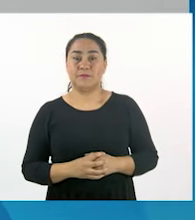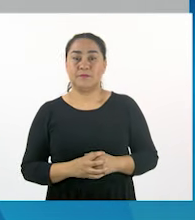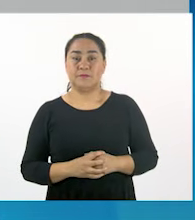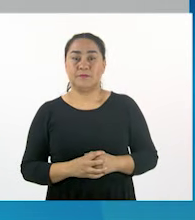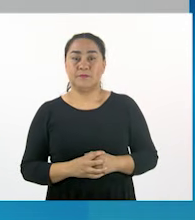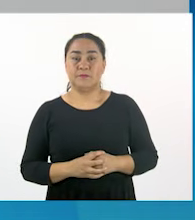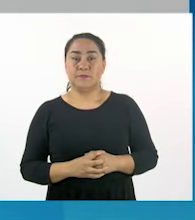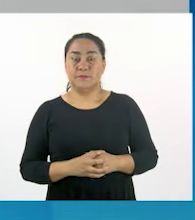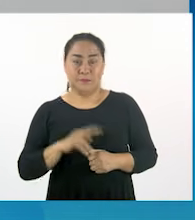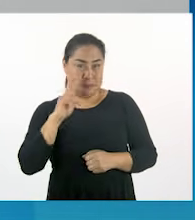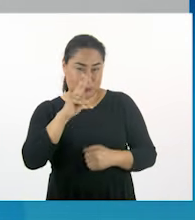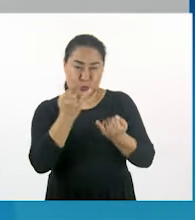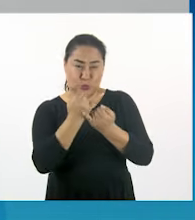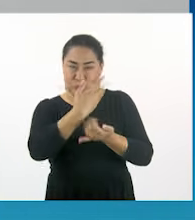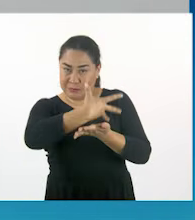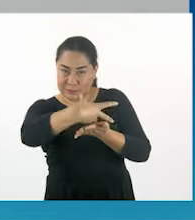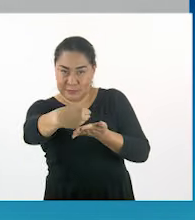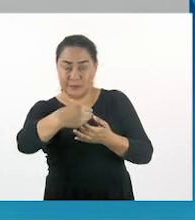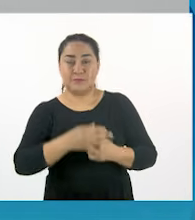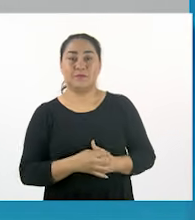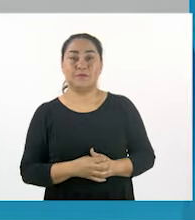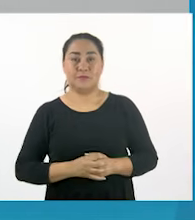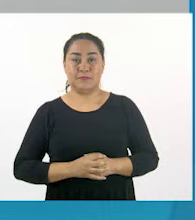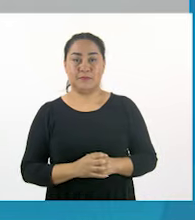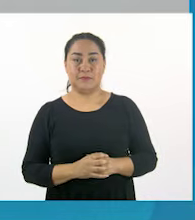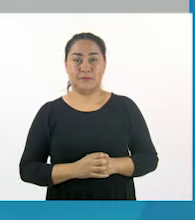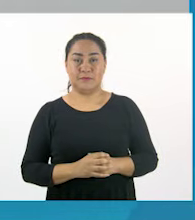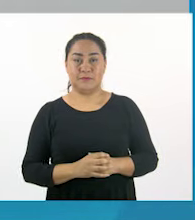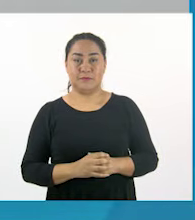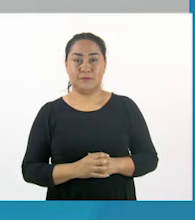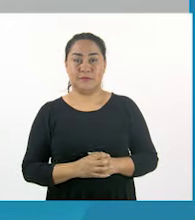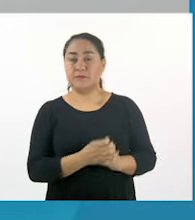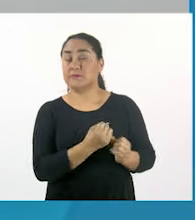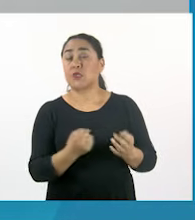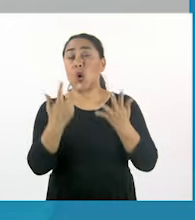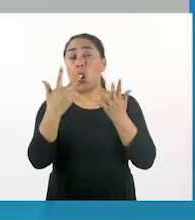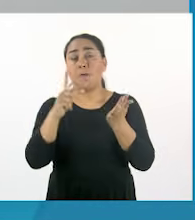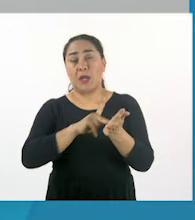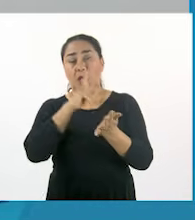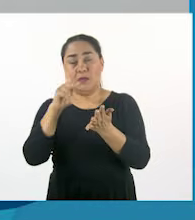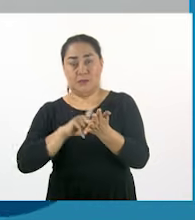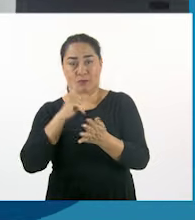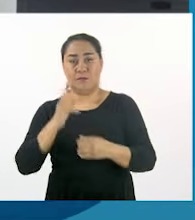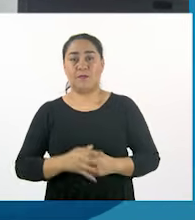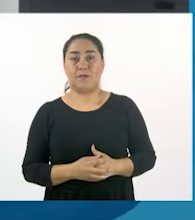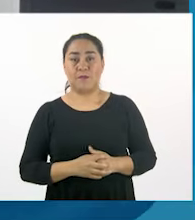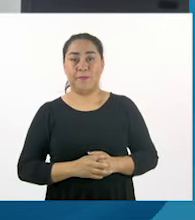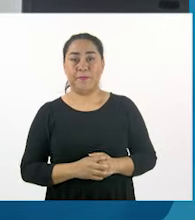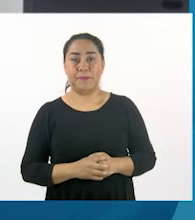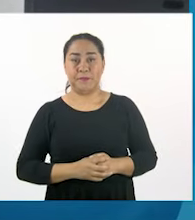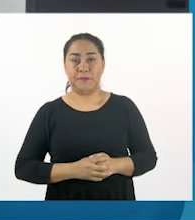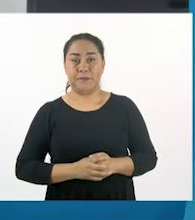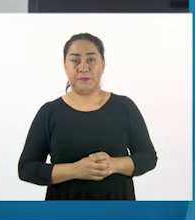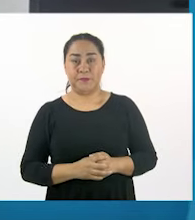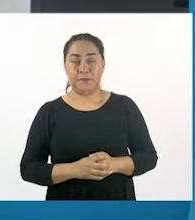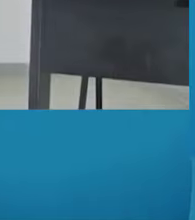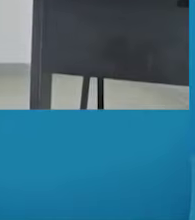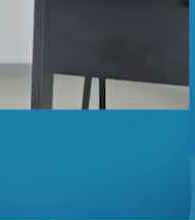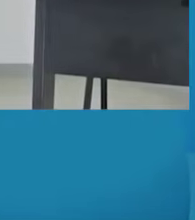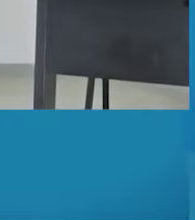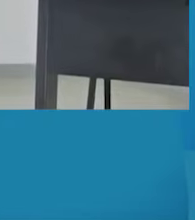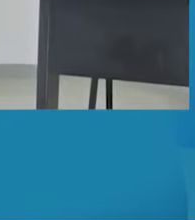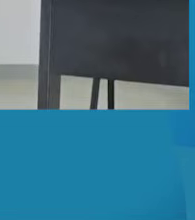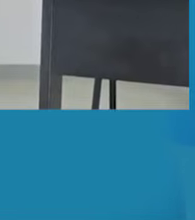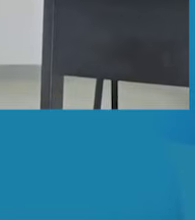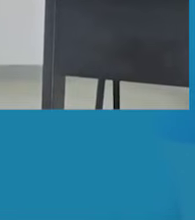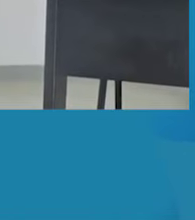inicial al centro. Atrás y al centro. Ocho tiempos. Empezamos. Uno, tres,